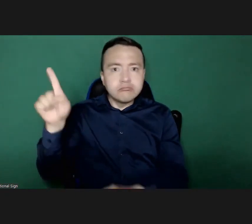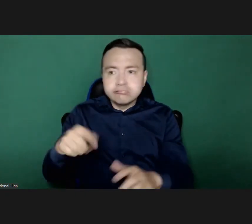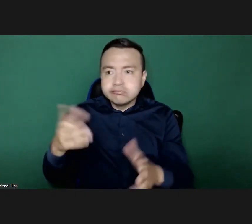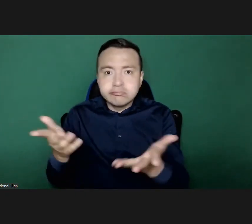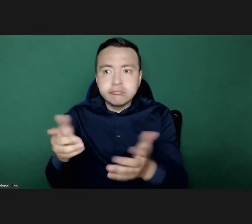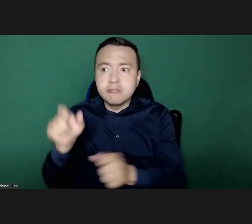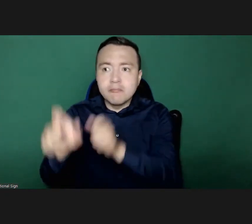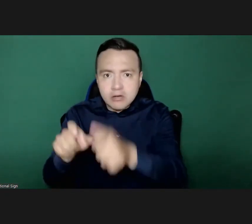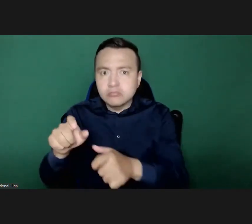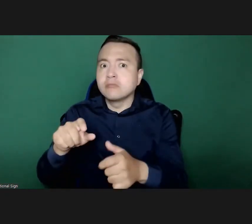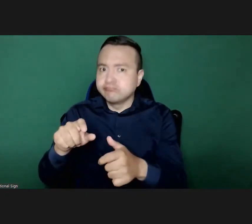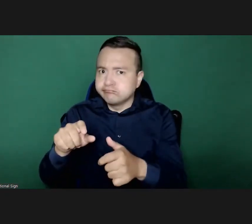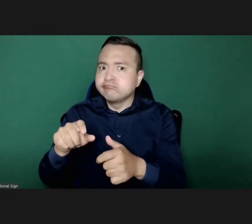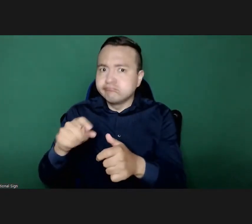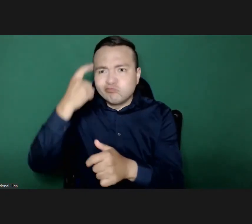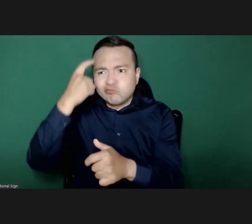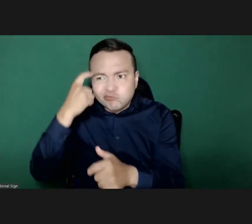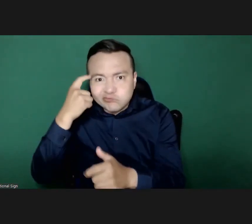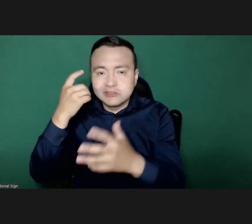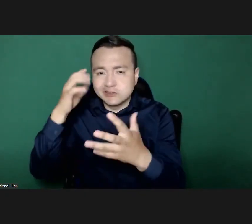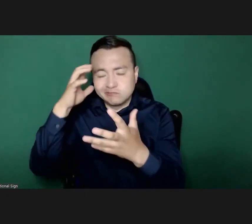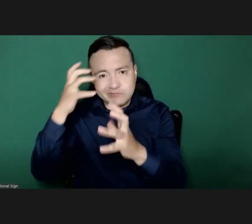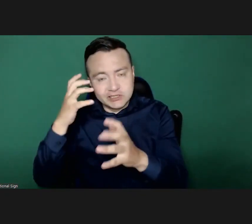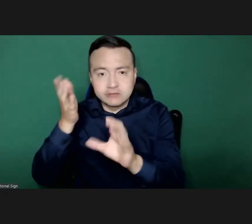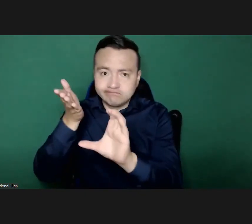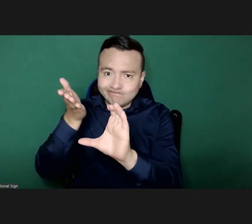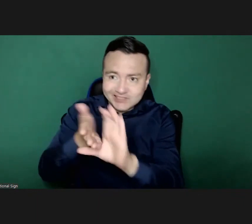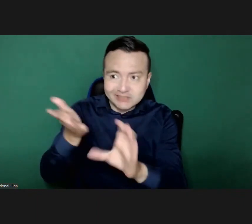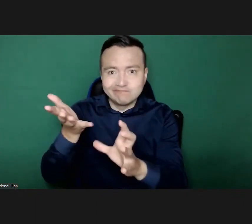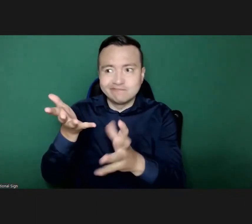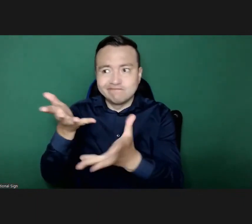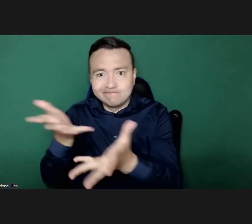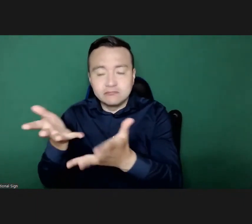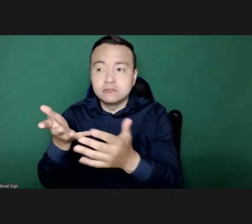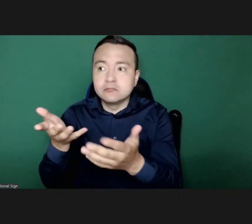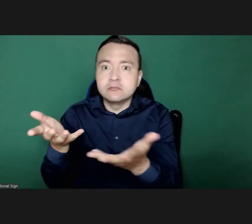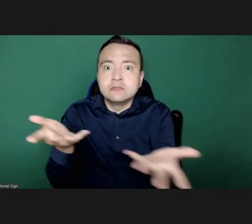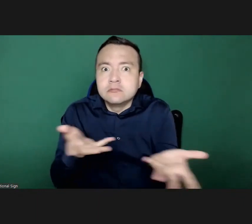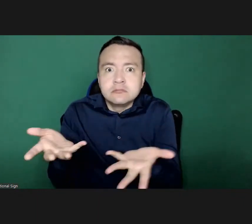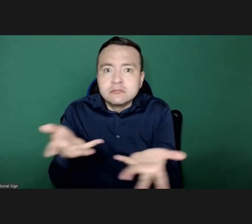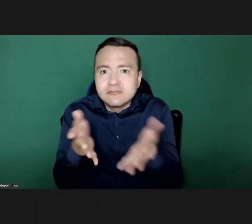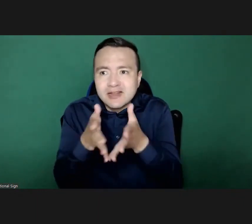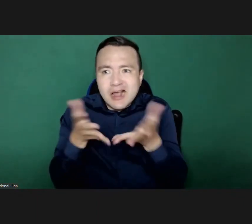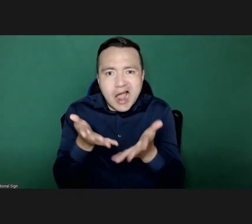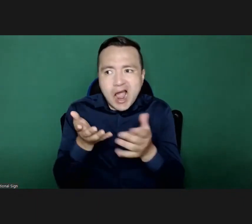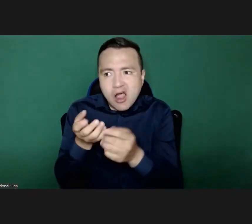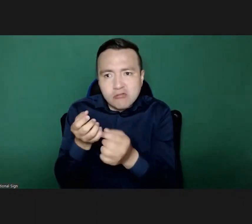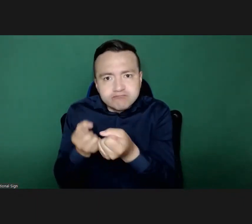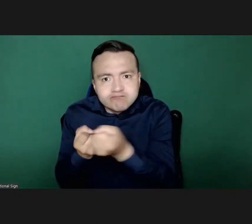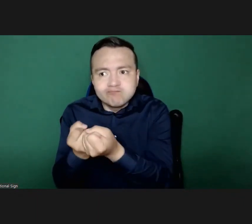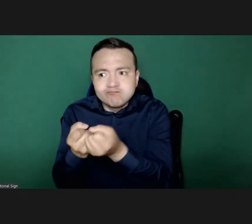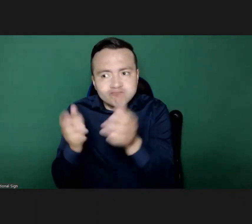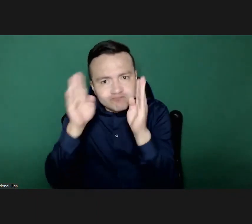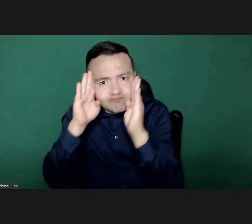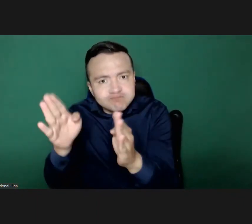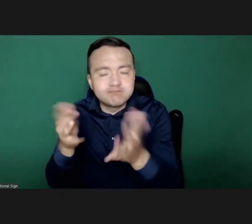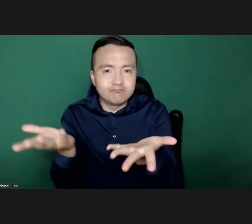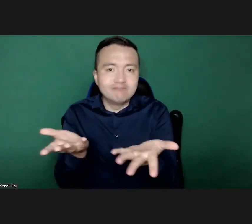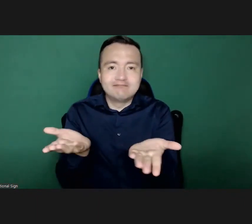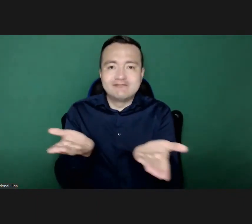es necesario considerar esto una alta prioridad para esta población en los servicios de salud. Al